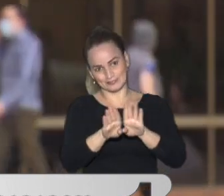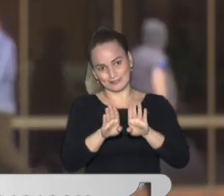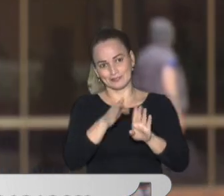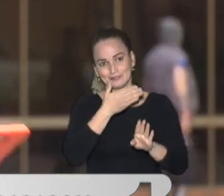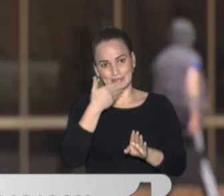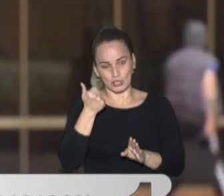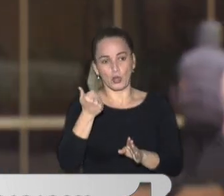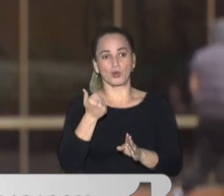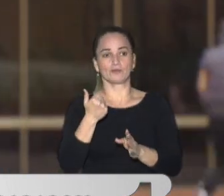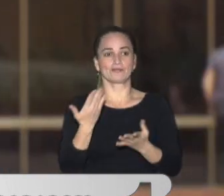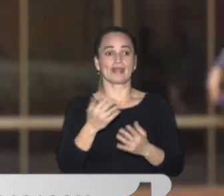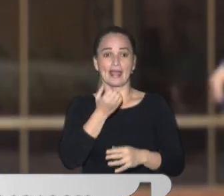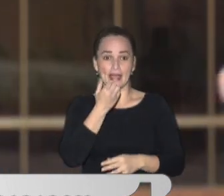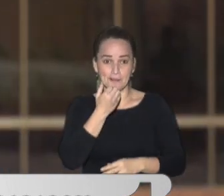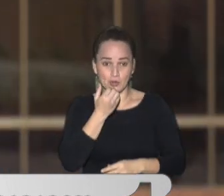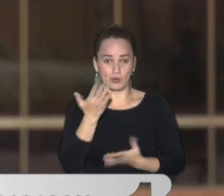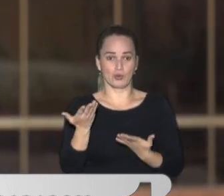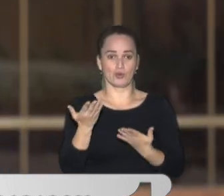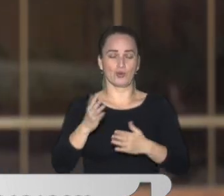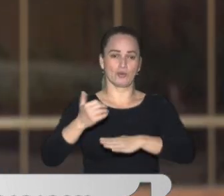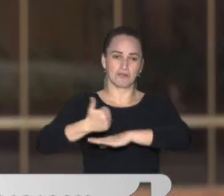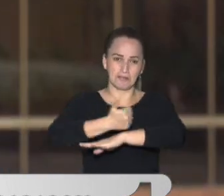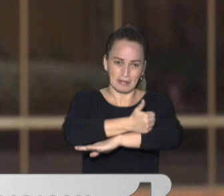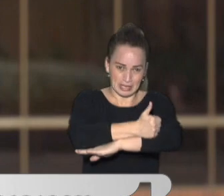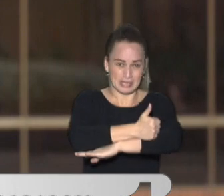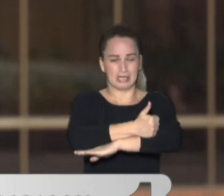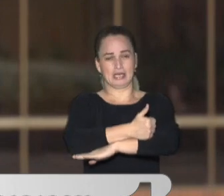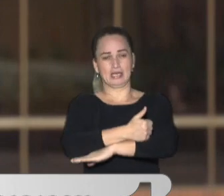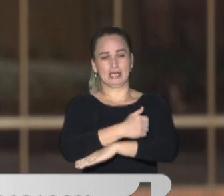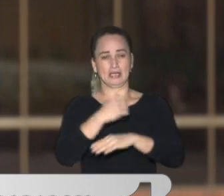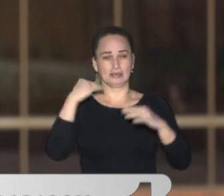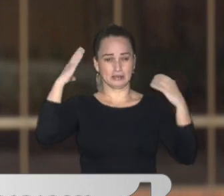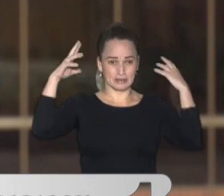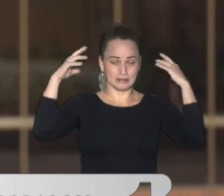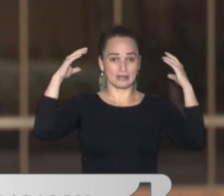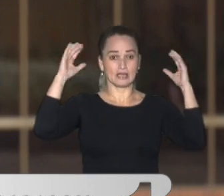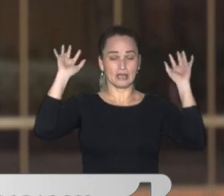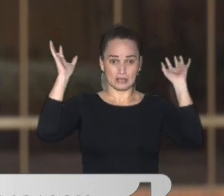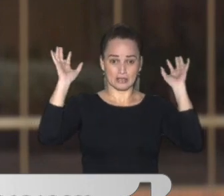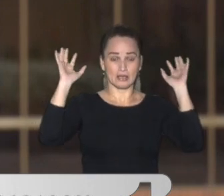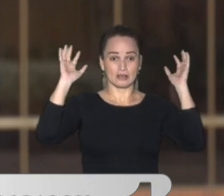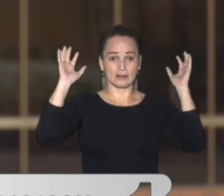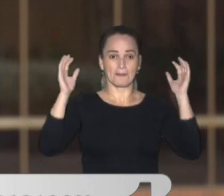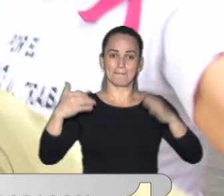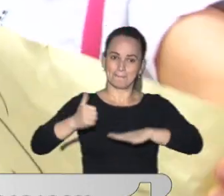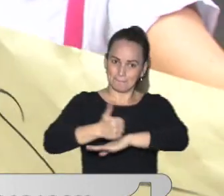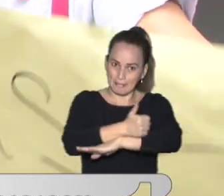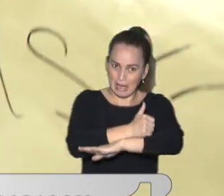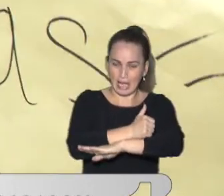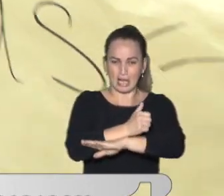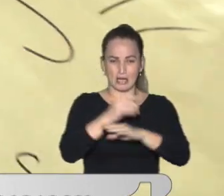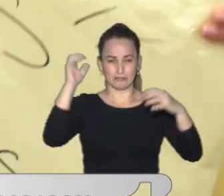podría tener a las escuelas, a los bares, discotecas y gastrobares funcionando al mismo tiempo. Veamos el siguiente informe.